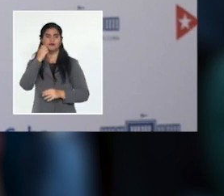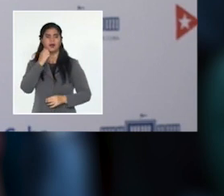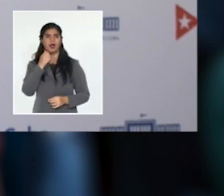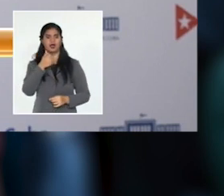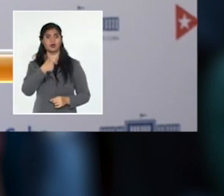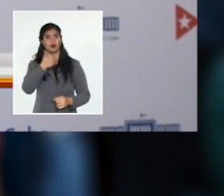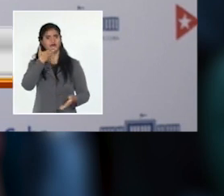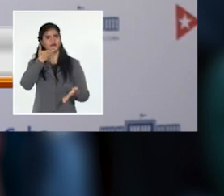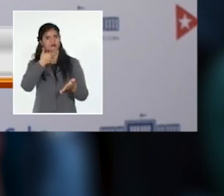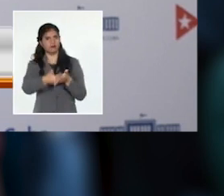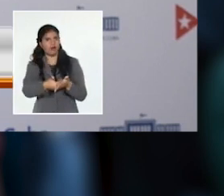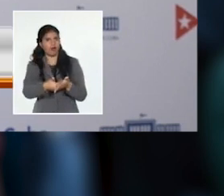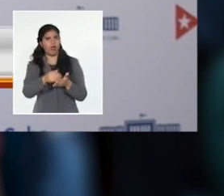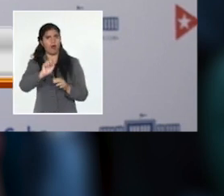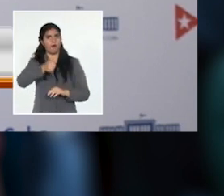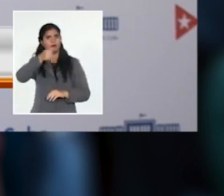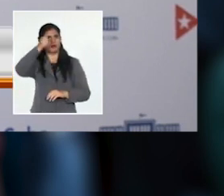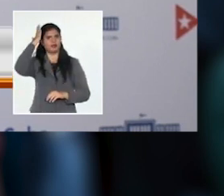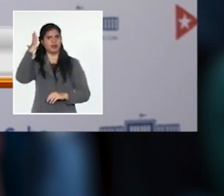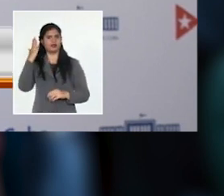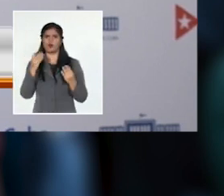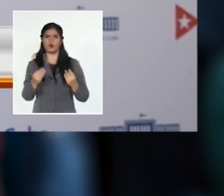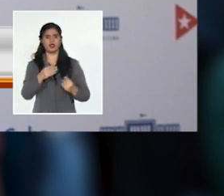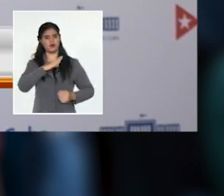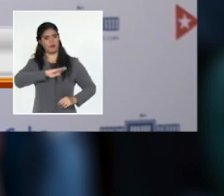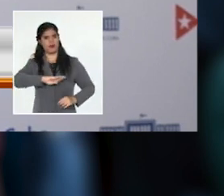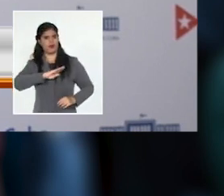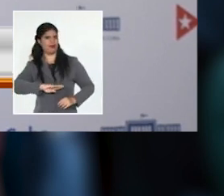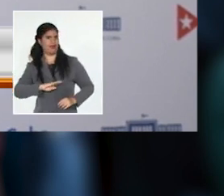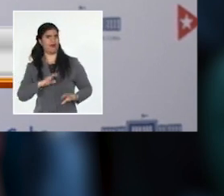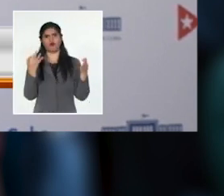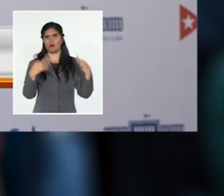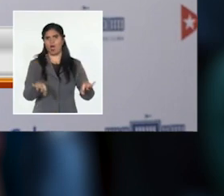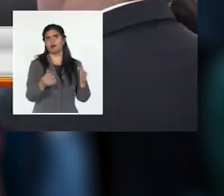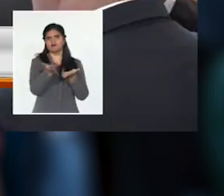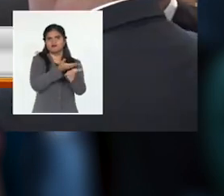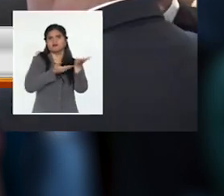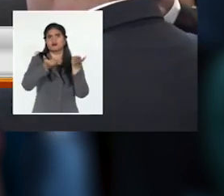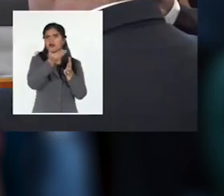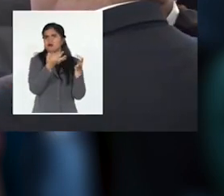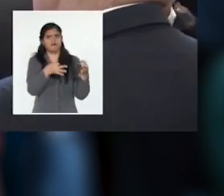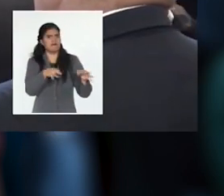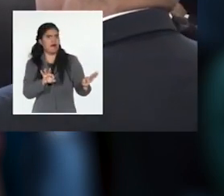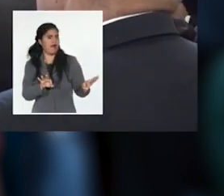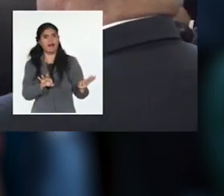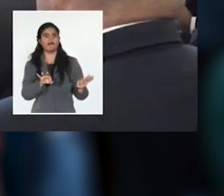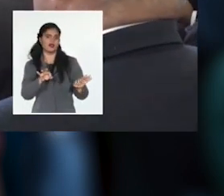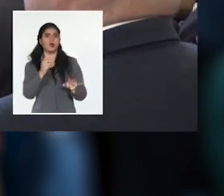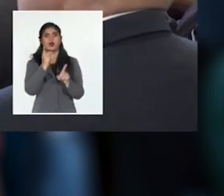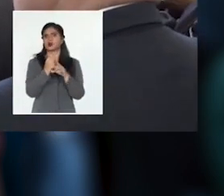presidente. Es realmente impresionante. Me parece un encuentro necesario. Con toda